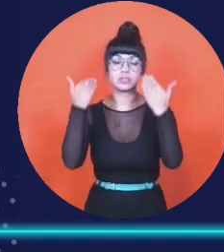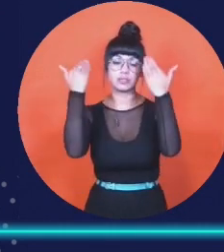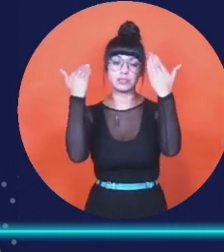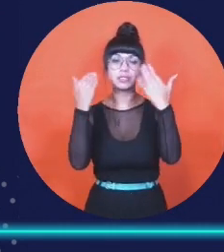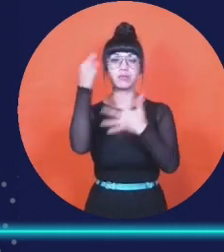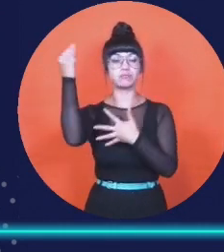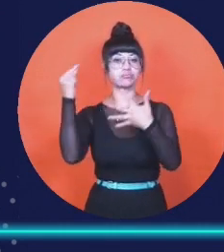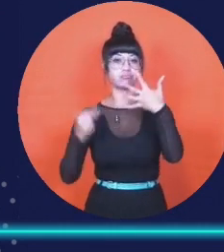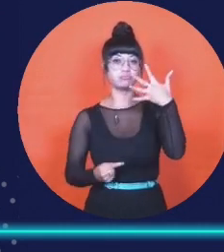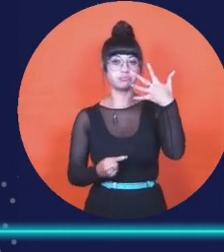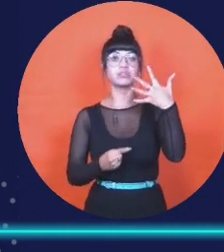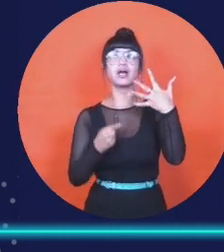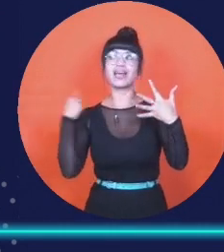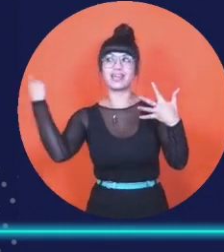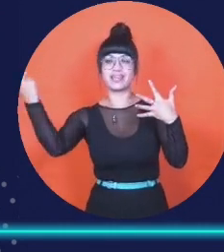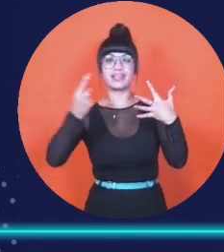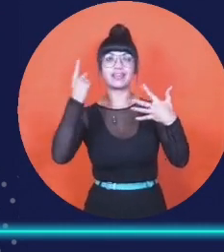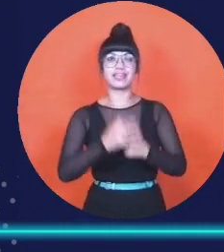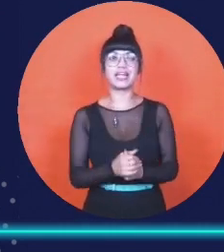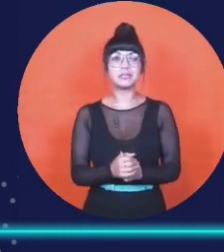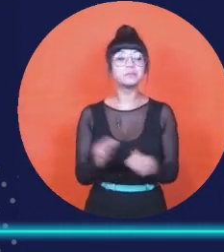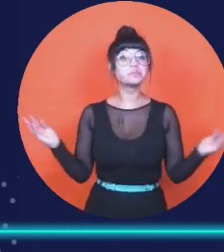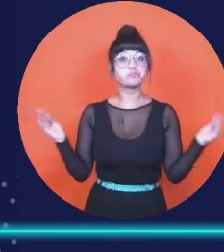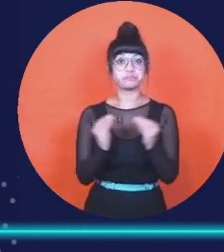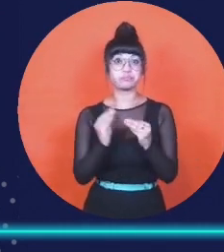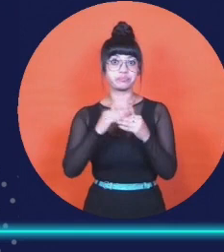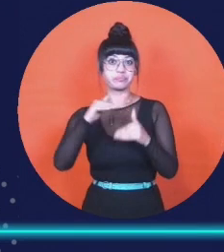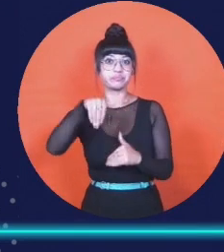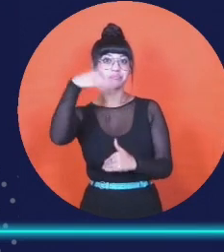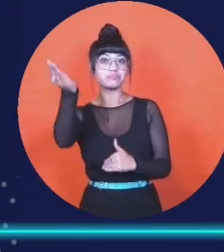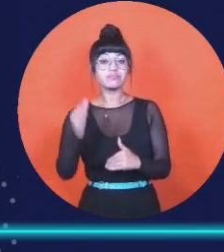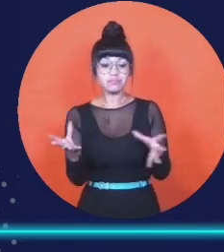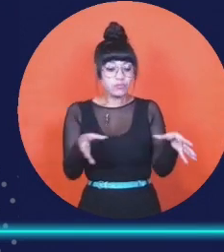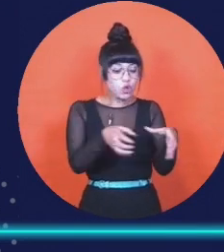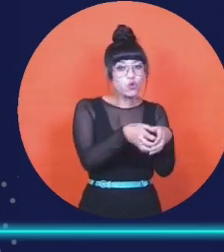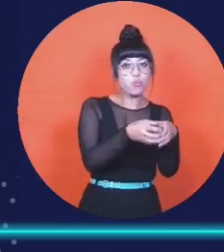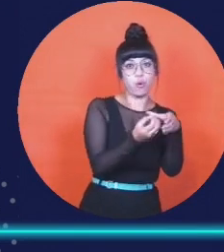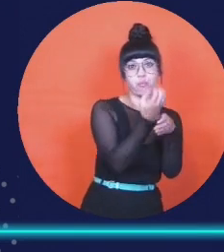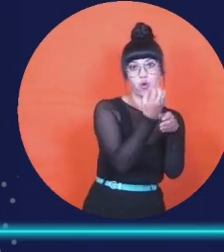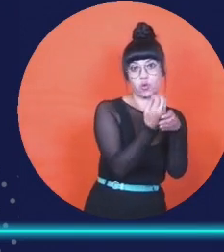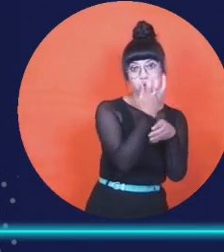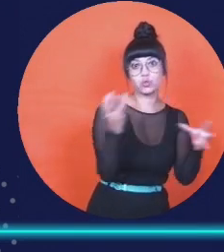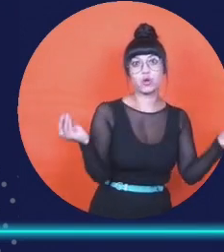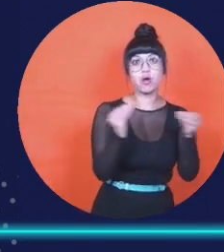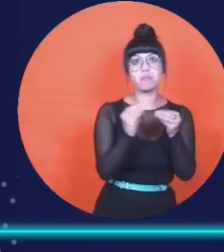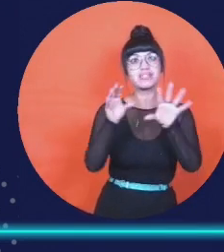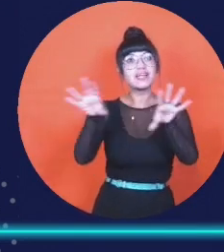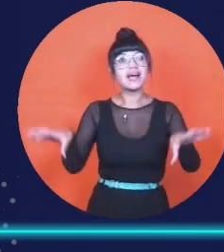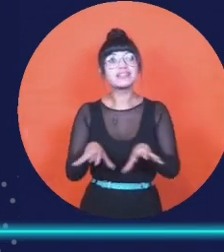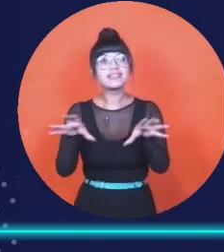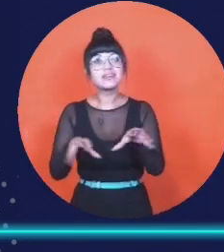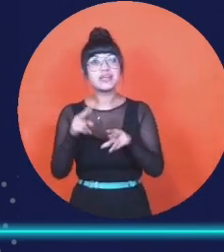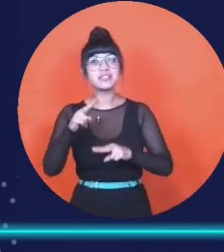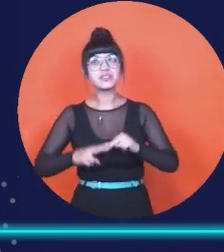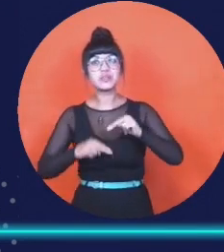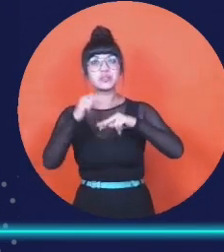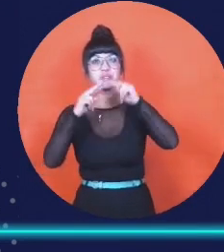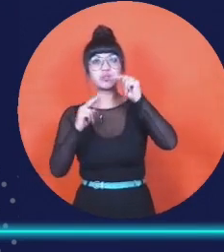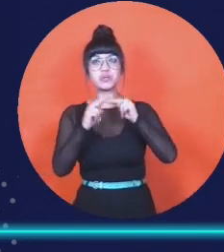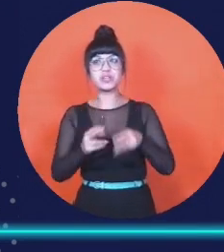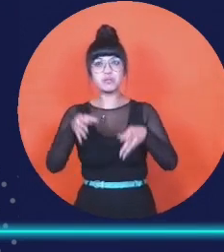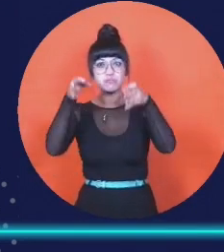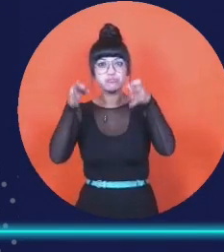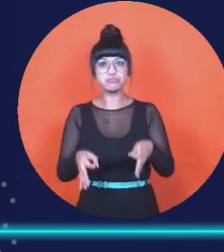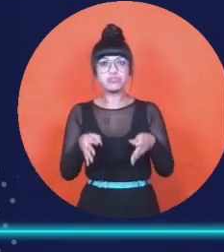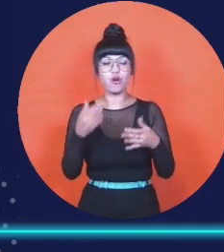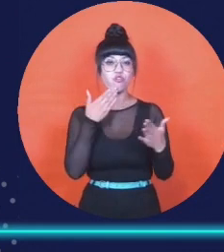¿cierto? Entonces, luego era cómo conformamos los equipos de producto, cómo hacemos diseño de actividades para construir de nuevo confianza a la palabra del